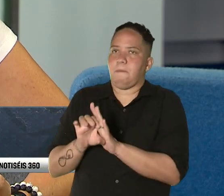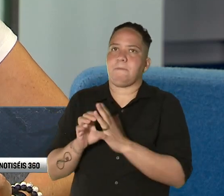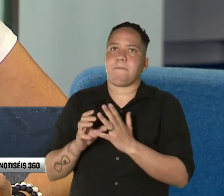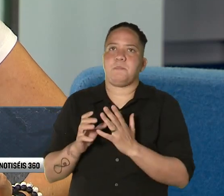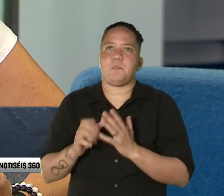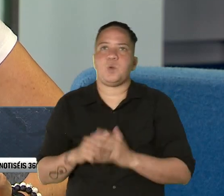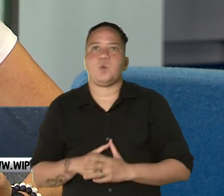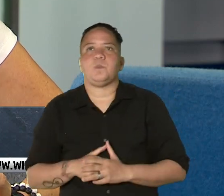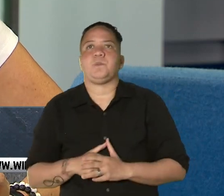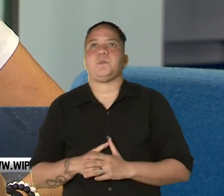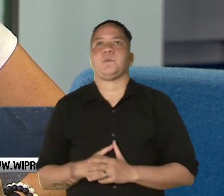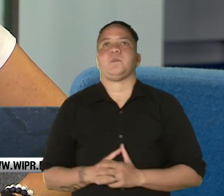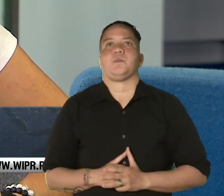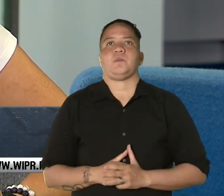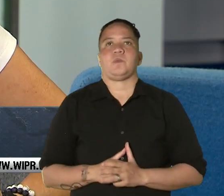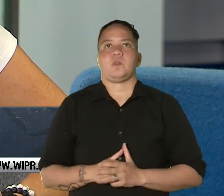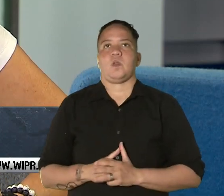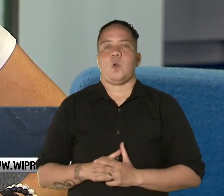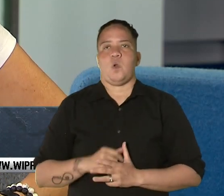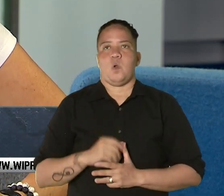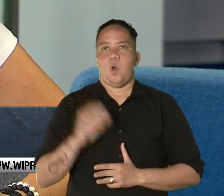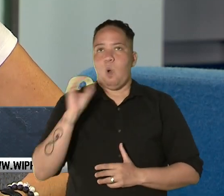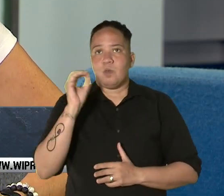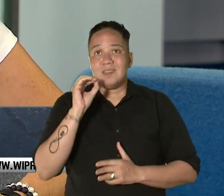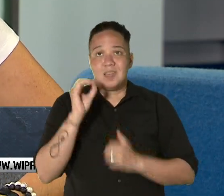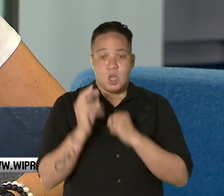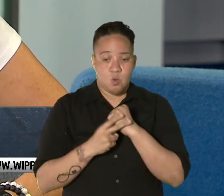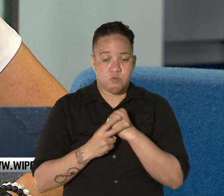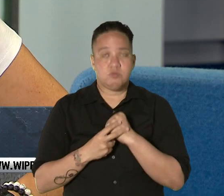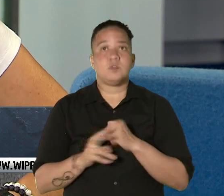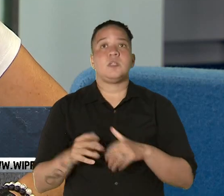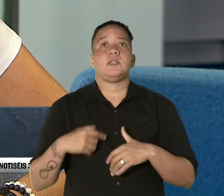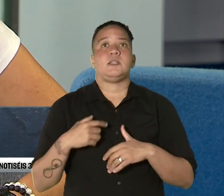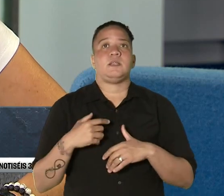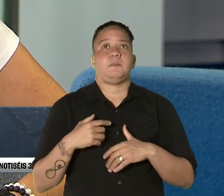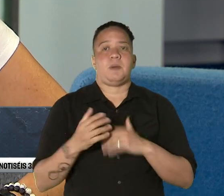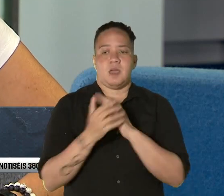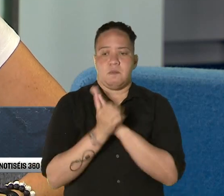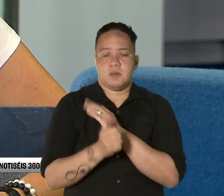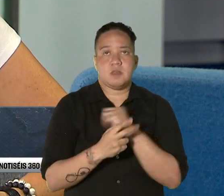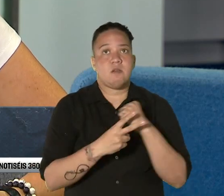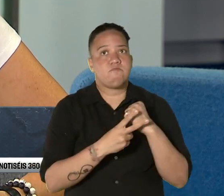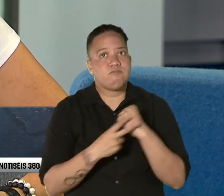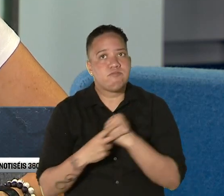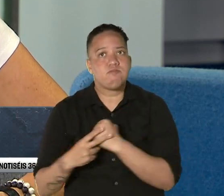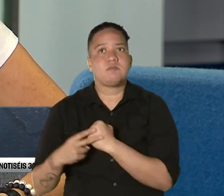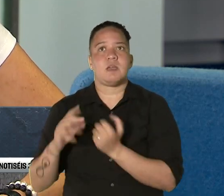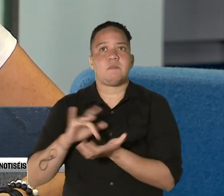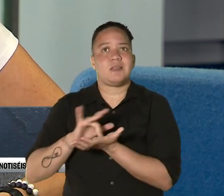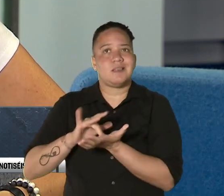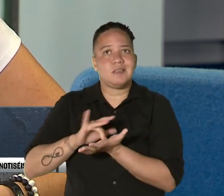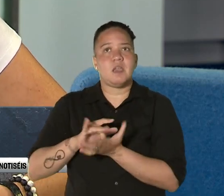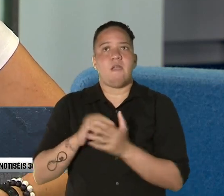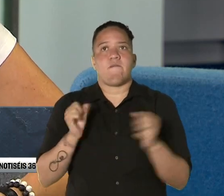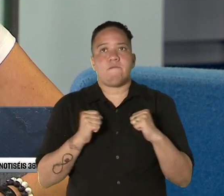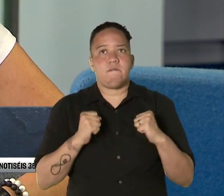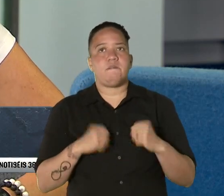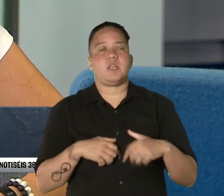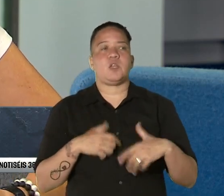como para oxígeno para guardar oxígeno para capacidad de almacenamiento de medicamento en